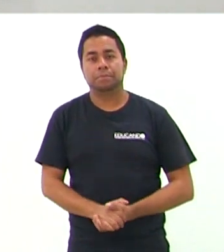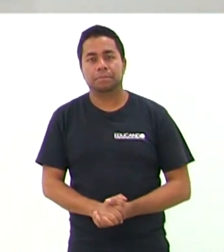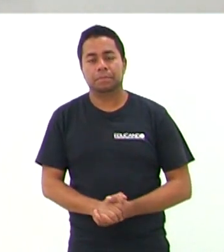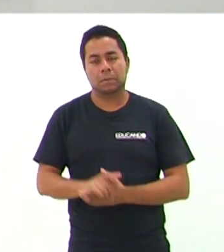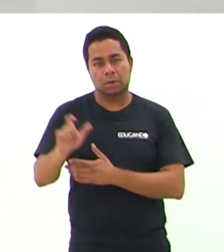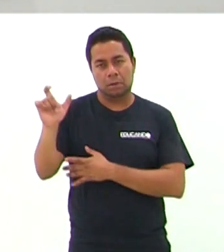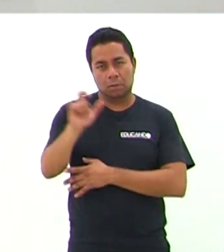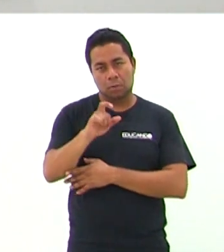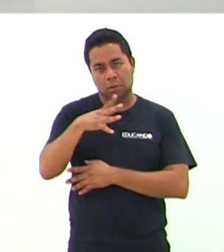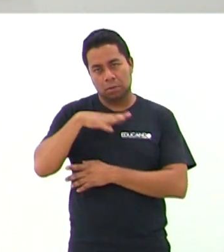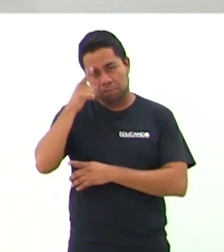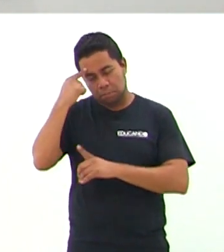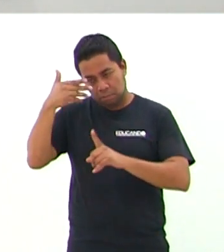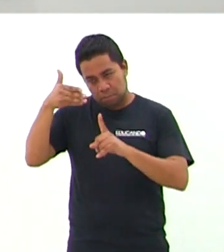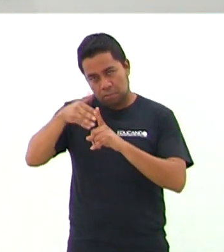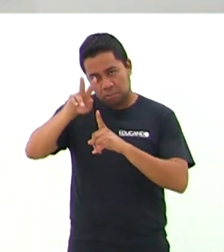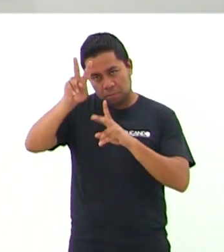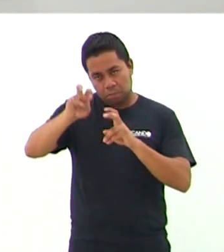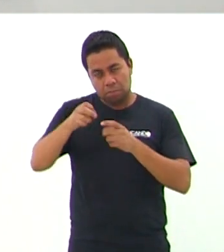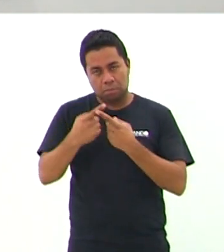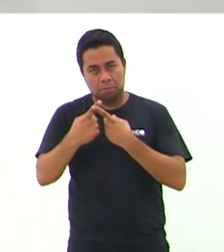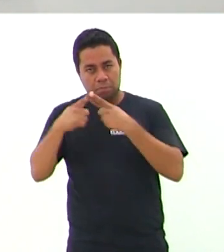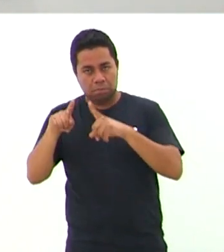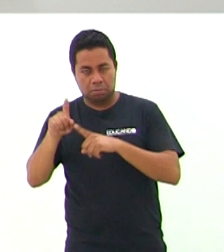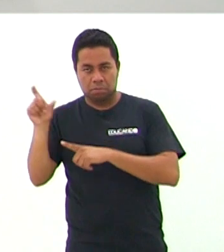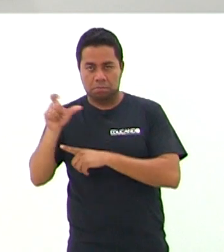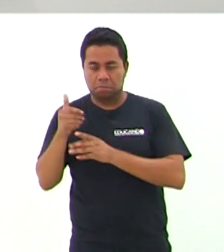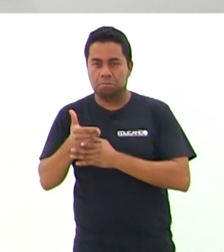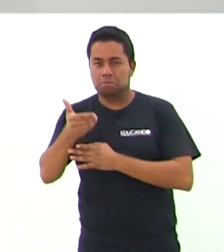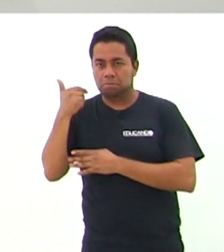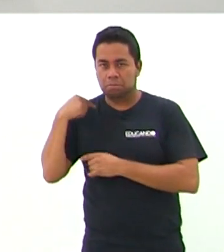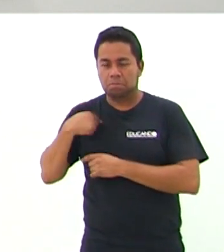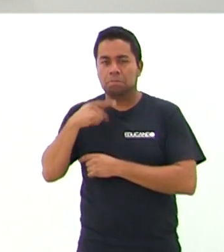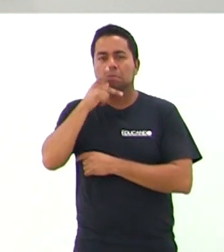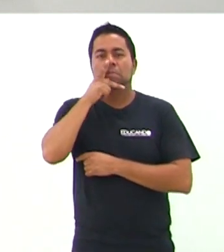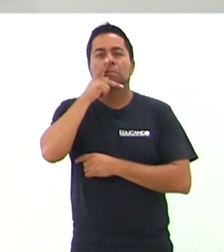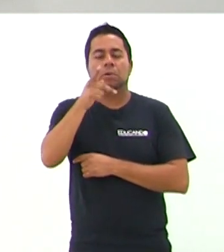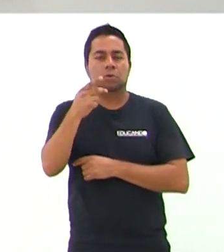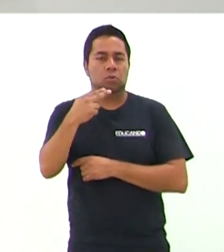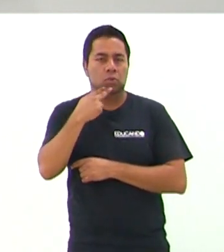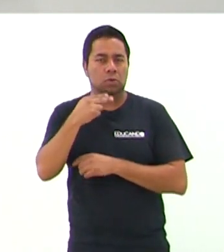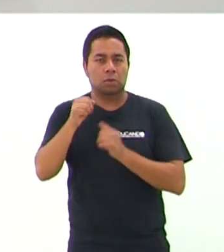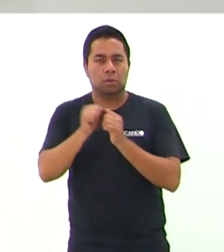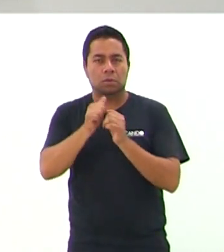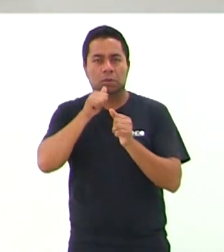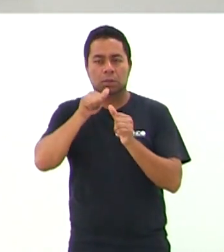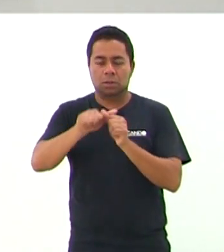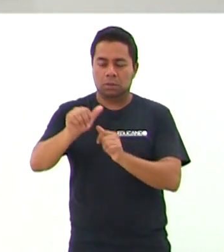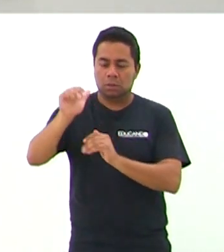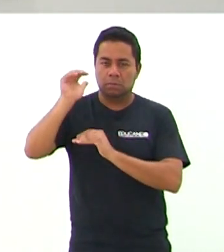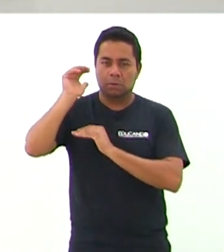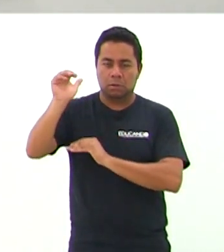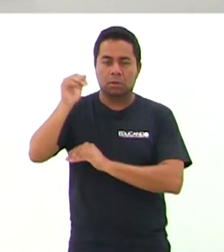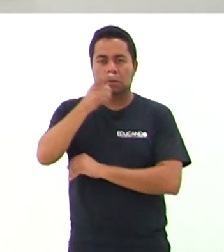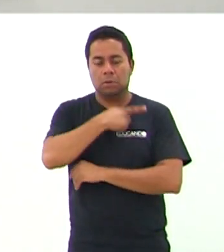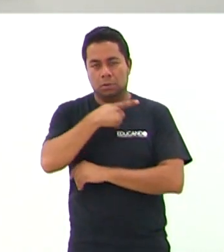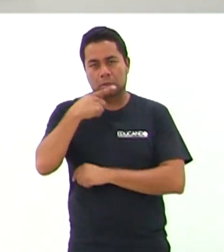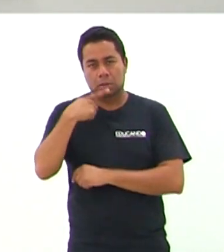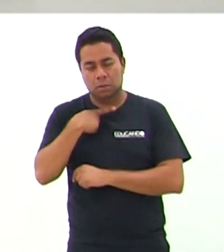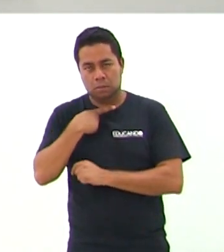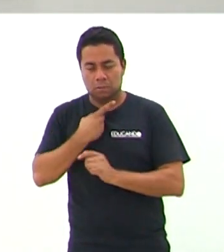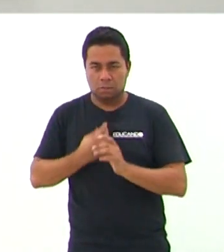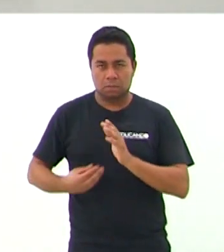con un sentido diferente, que ya lo vimos también en lo que es la utilización de mayúsculas, debe de